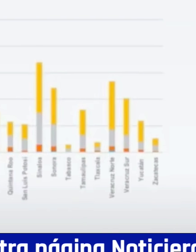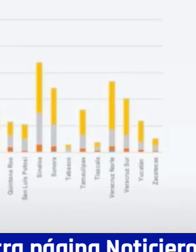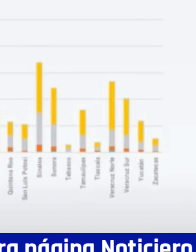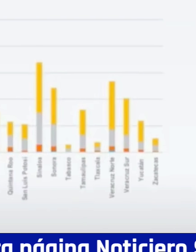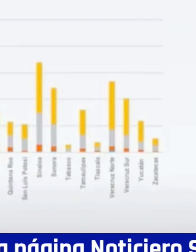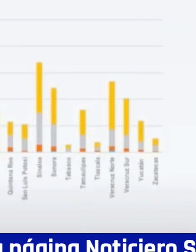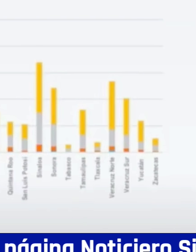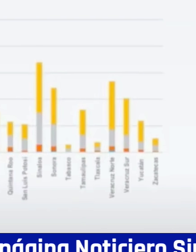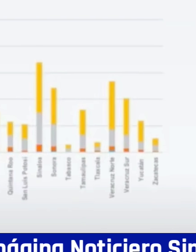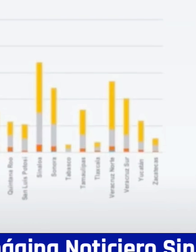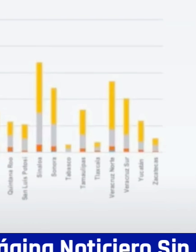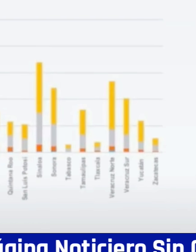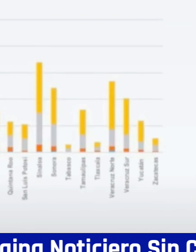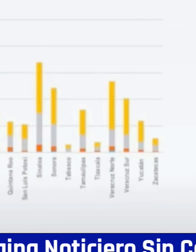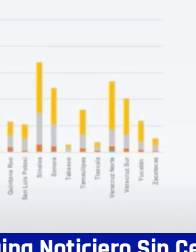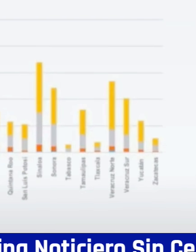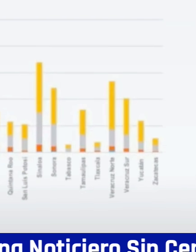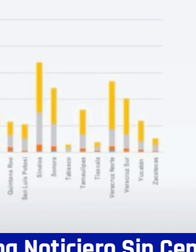58%.